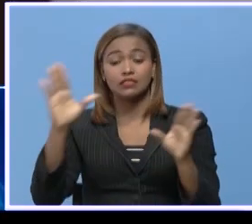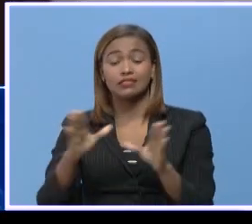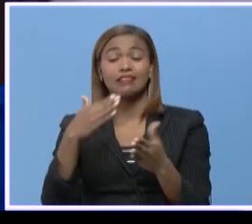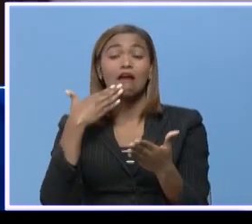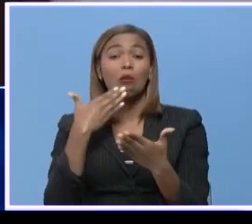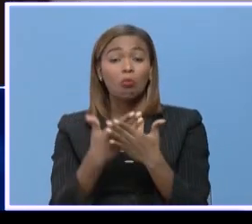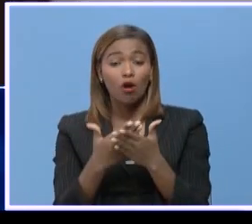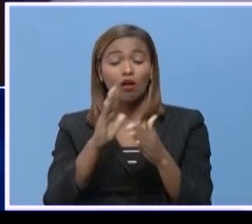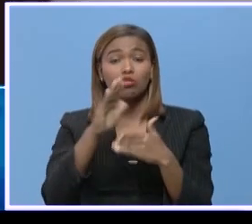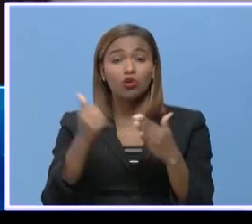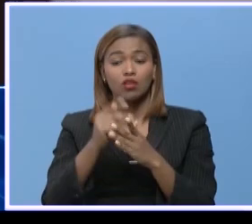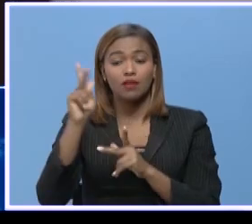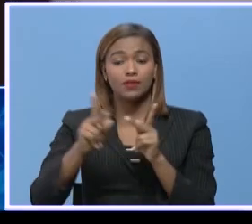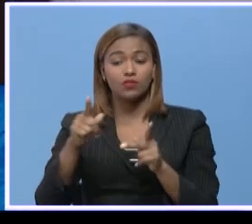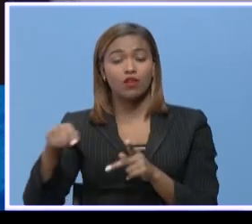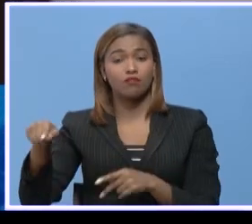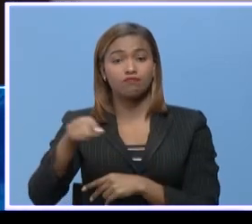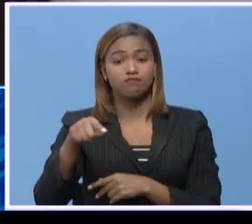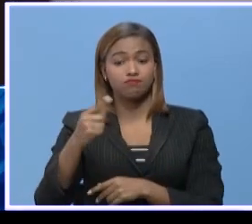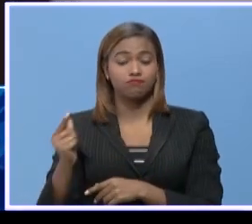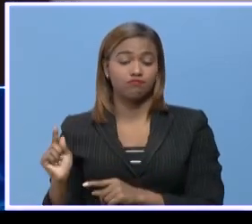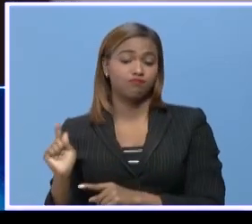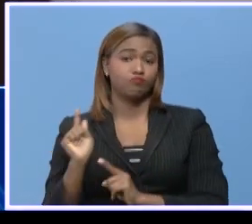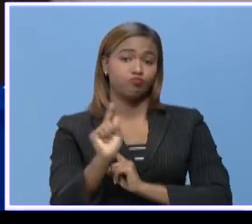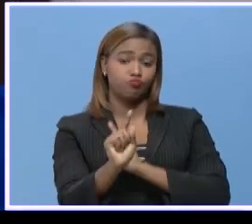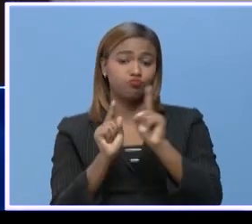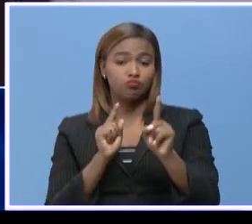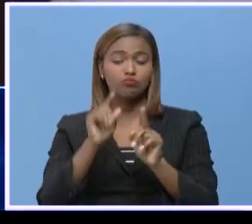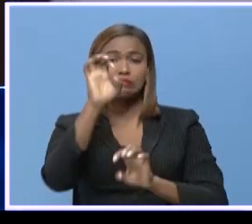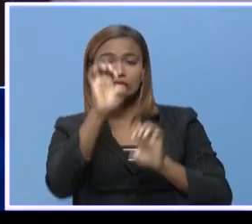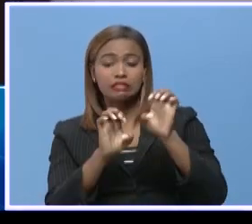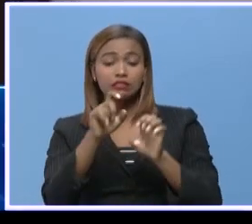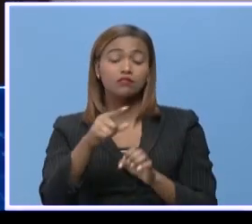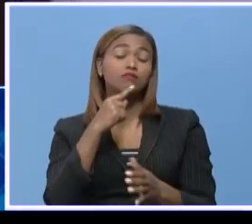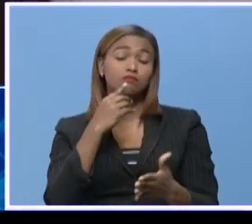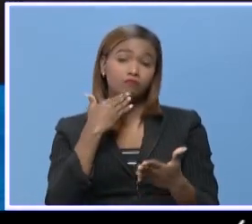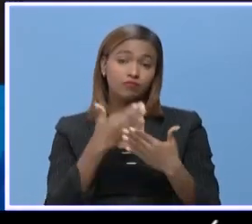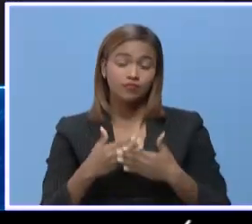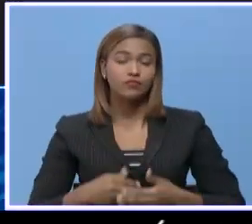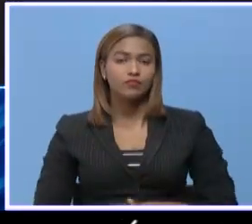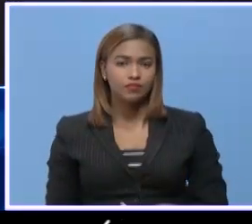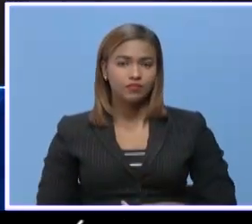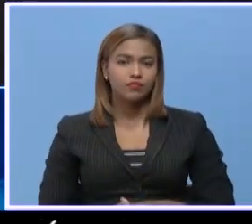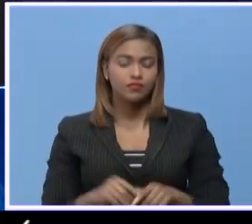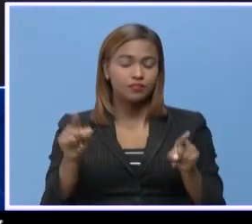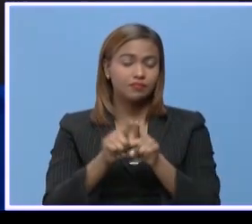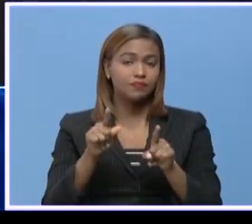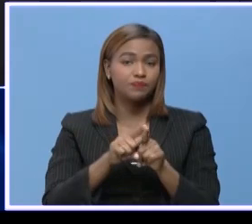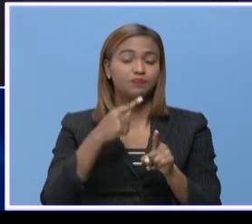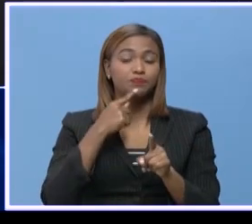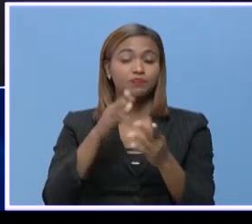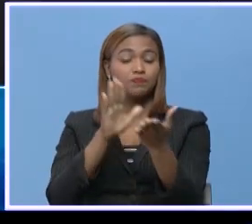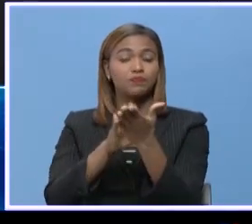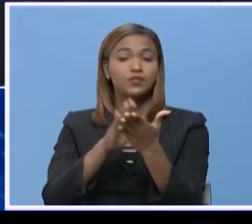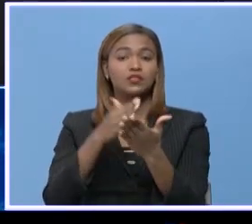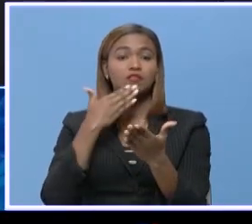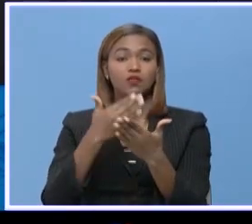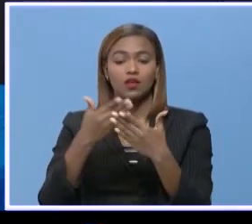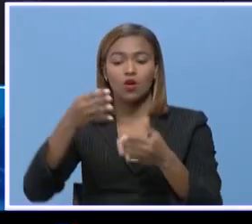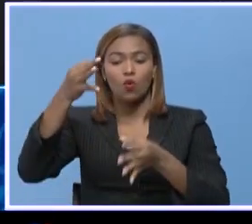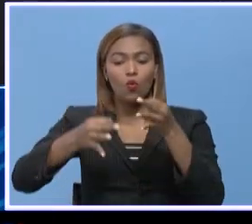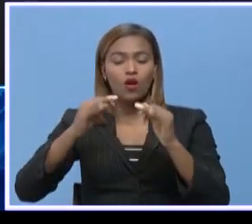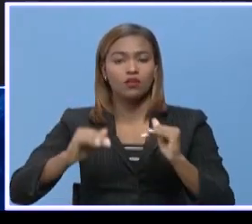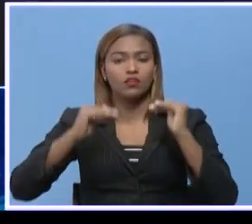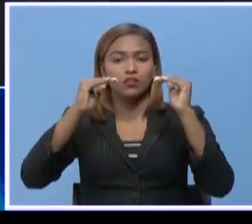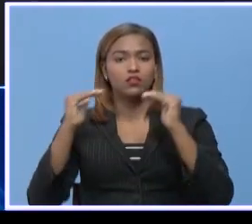calidad de los postulantes fue una calidad excelente. También fue ratificado el juez de la Suprema Corte